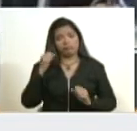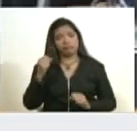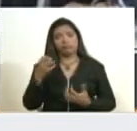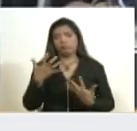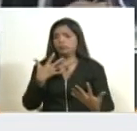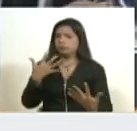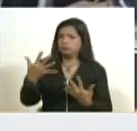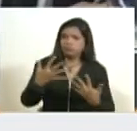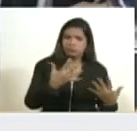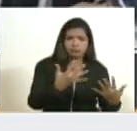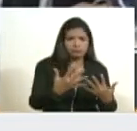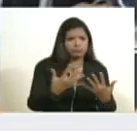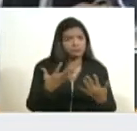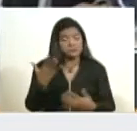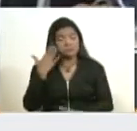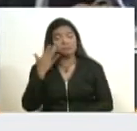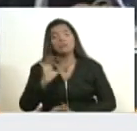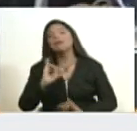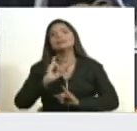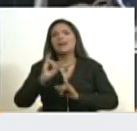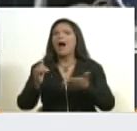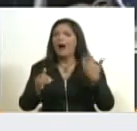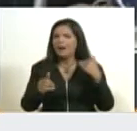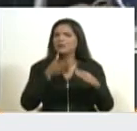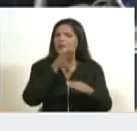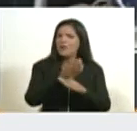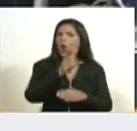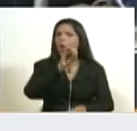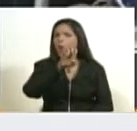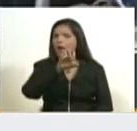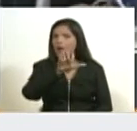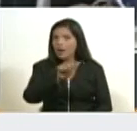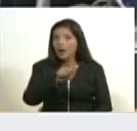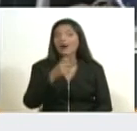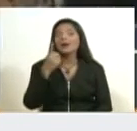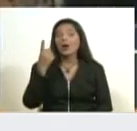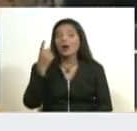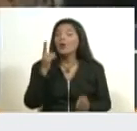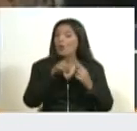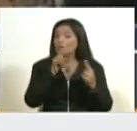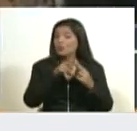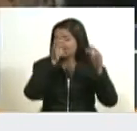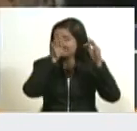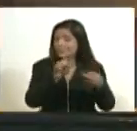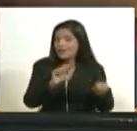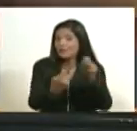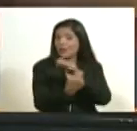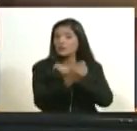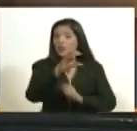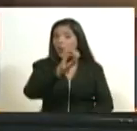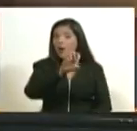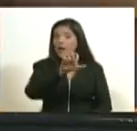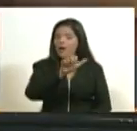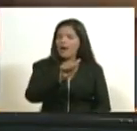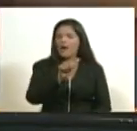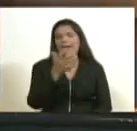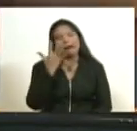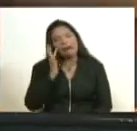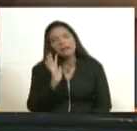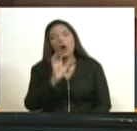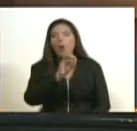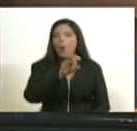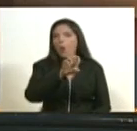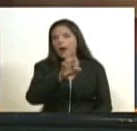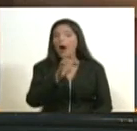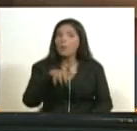diplomática. Ya estuvo en la OEA. Él le tocó vivir la etapa de transformación en la OEA en que se parecía que la OEA podía agarrar